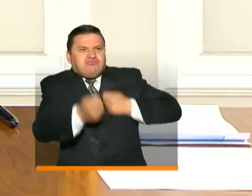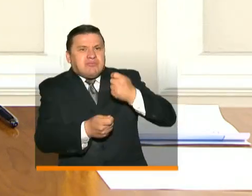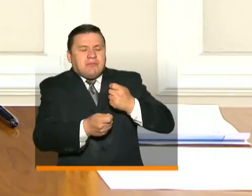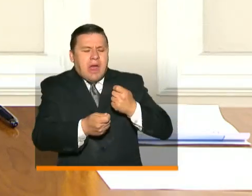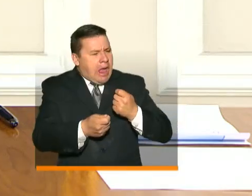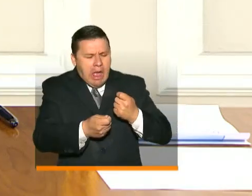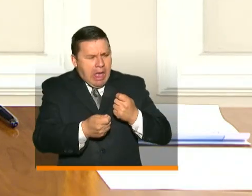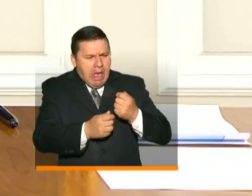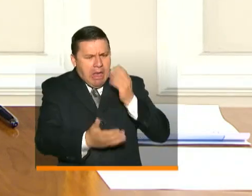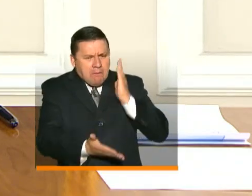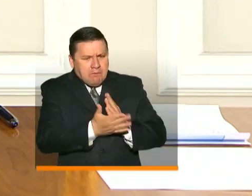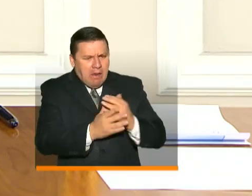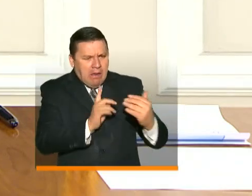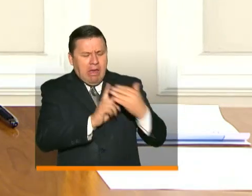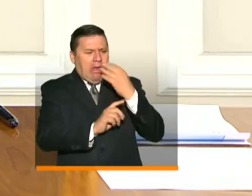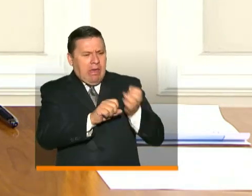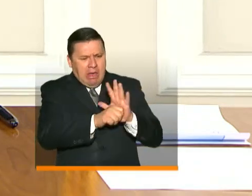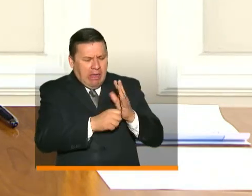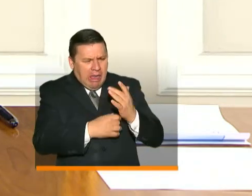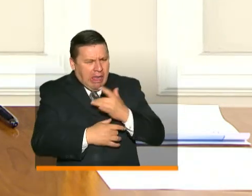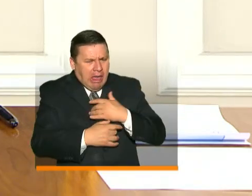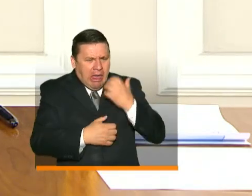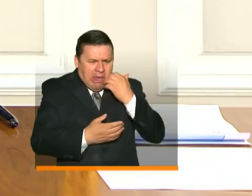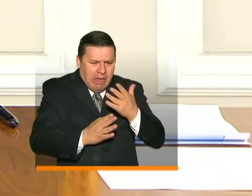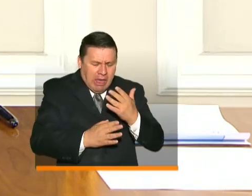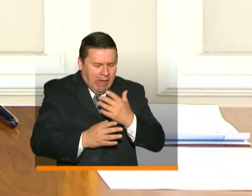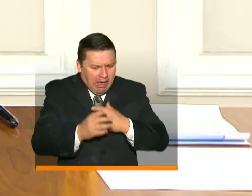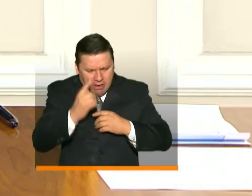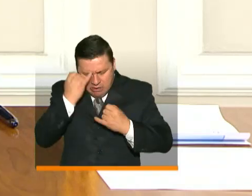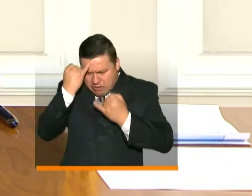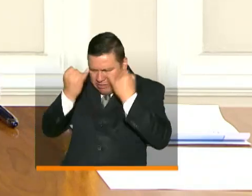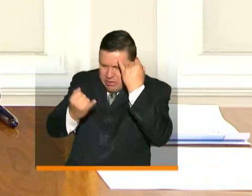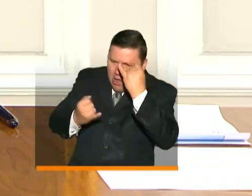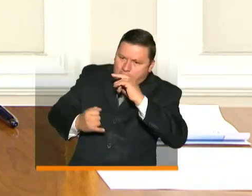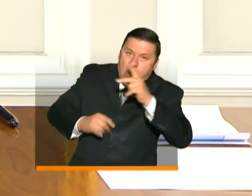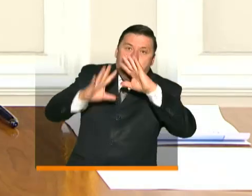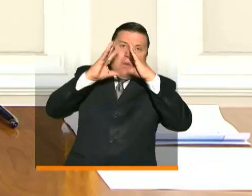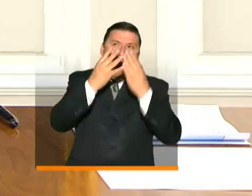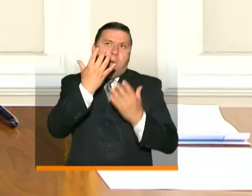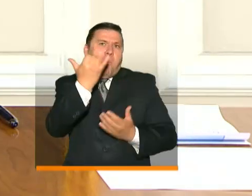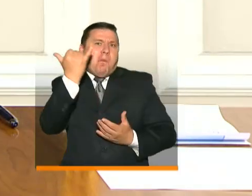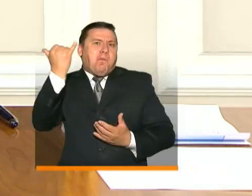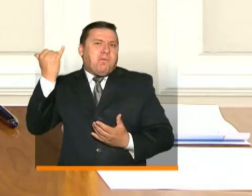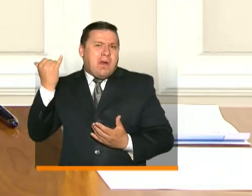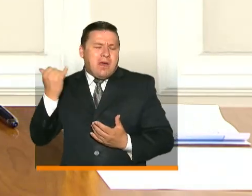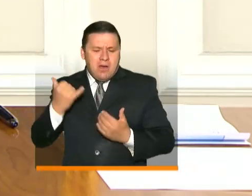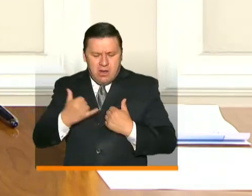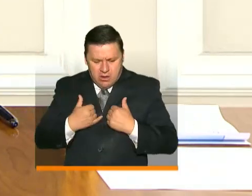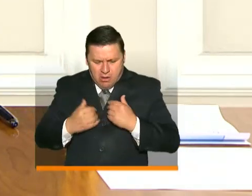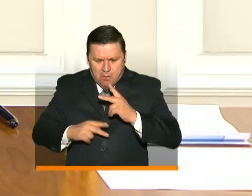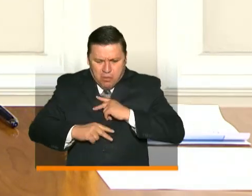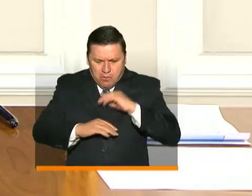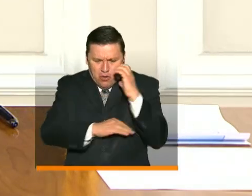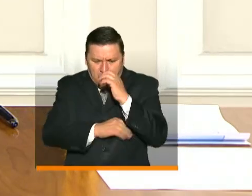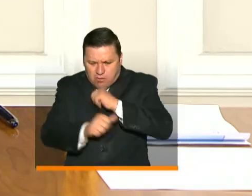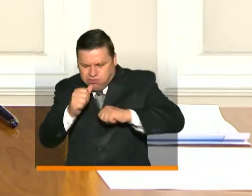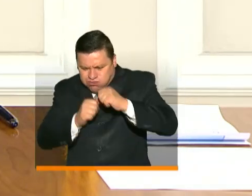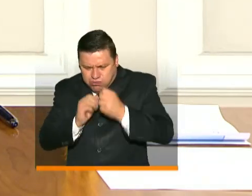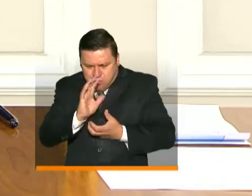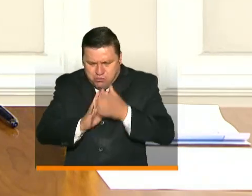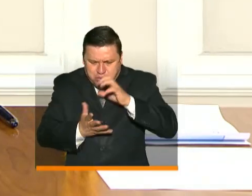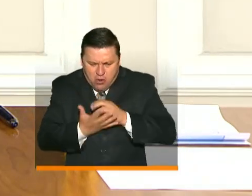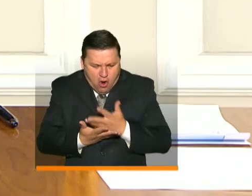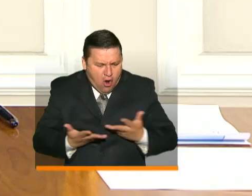COVID, y hay que reinventar sectores, pero sobre todo posicionar a nuestro país en las cadenas de valor agregado, consolidar esos mercados. Y